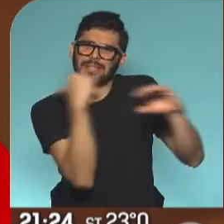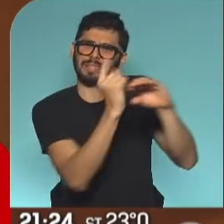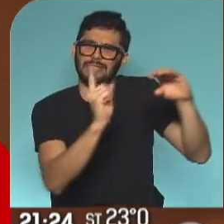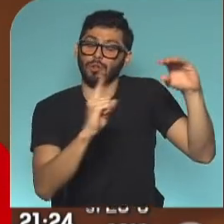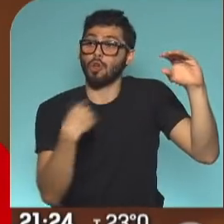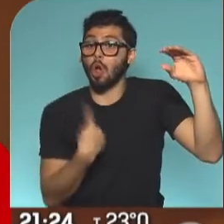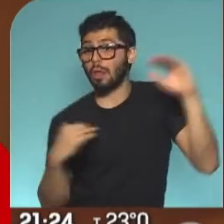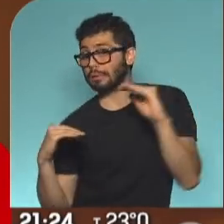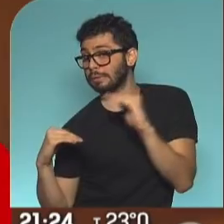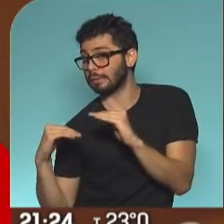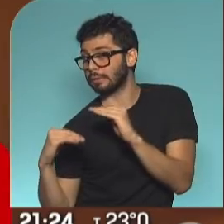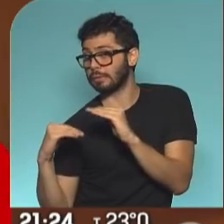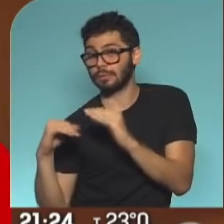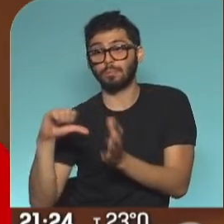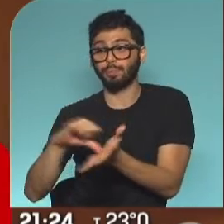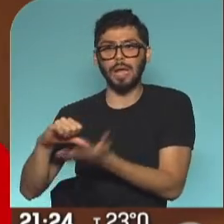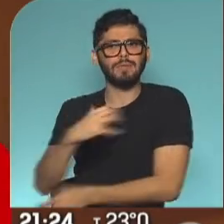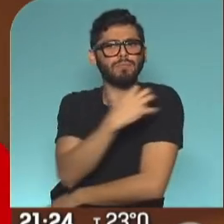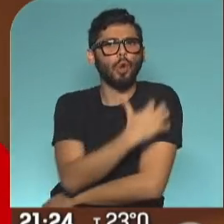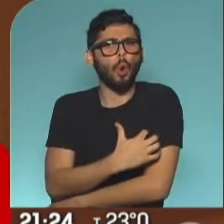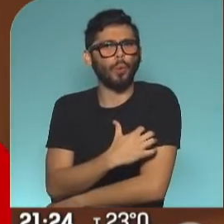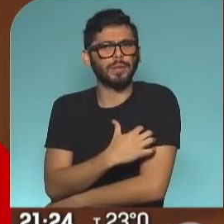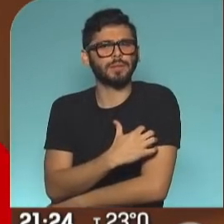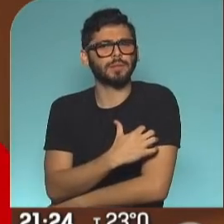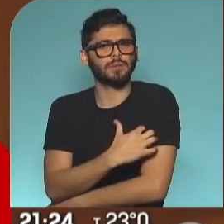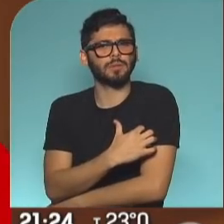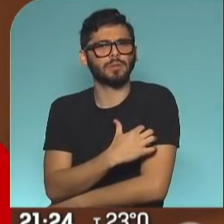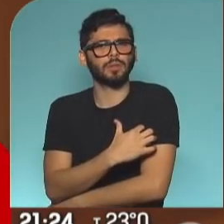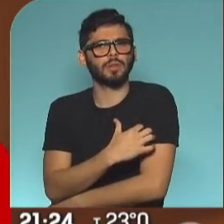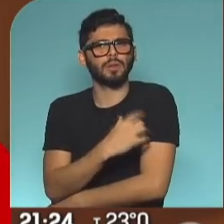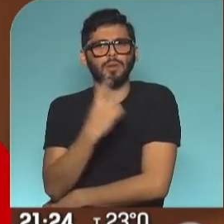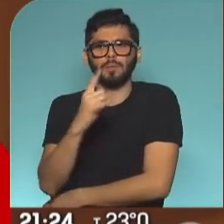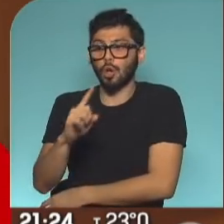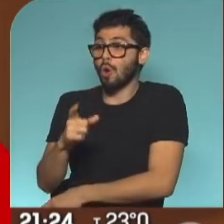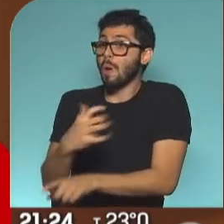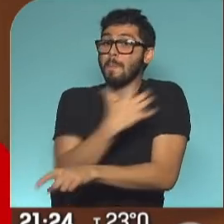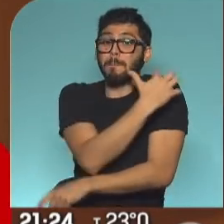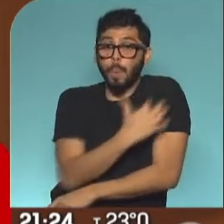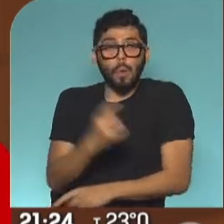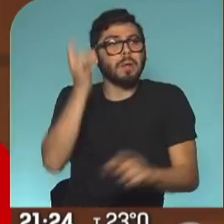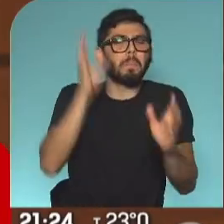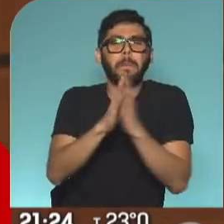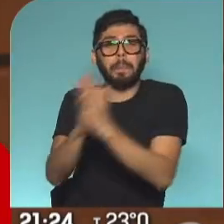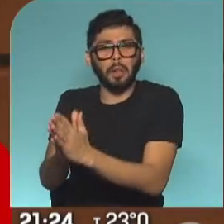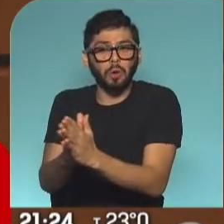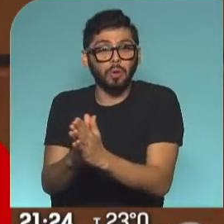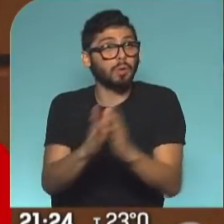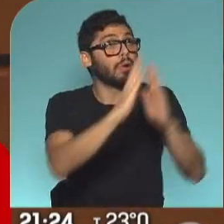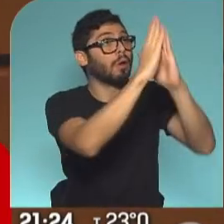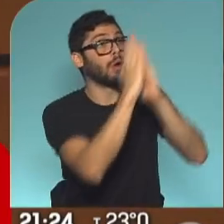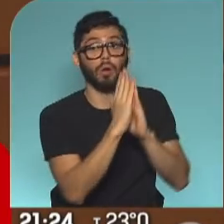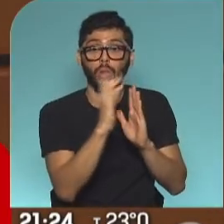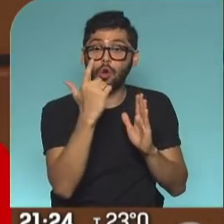pobres. Pero no nos dan los perdones que le dan a los pobres y nos tratan como si fuéramos